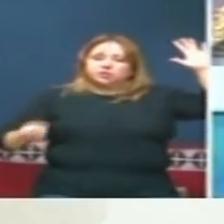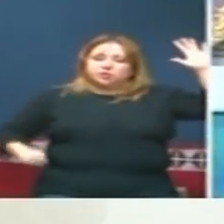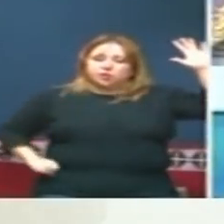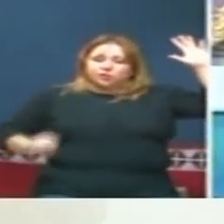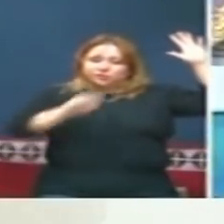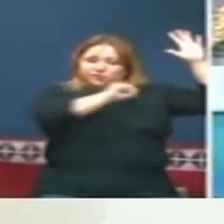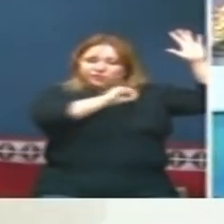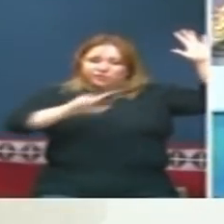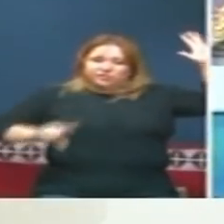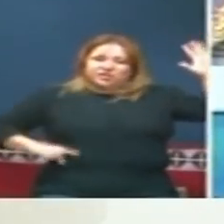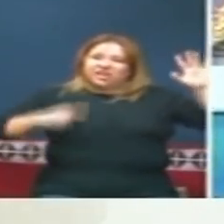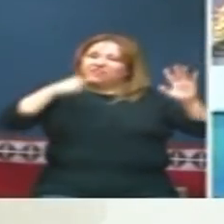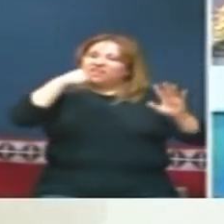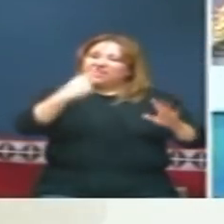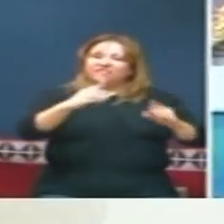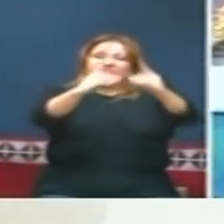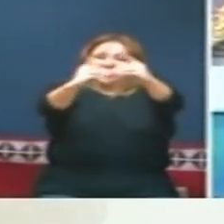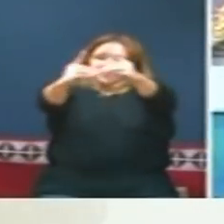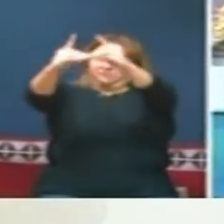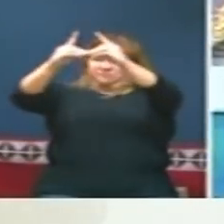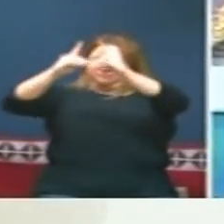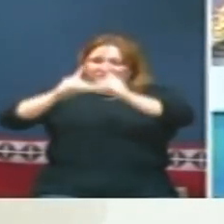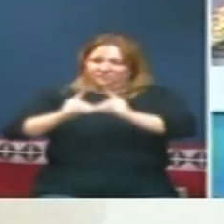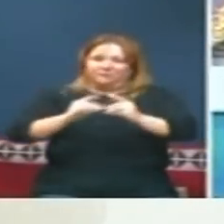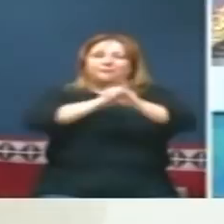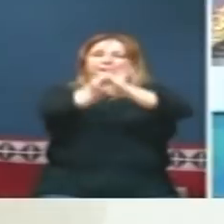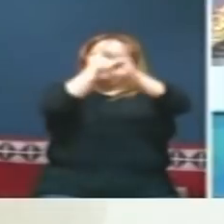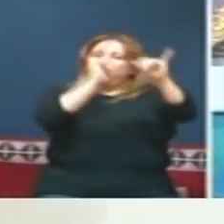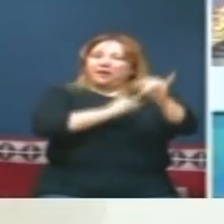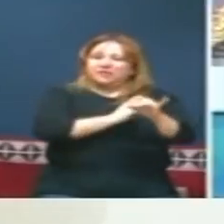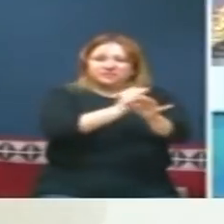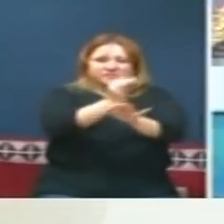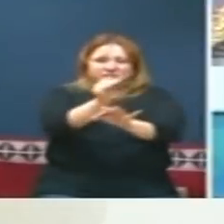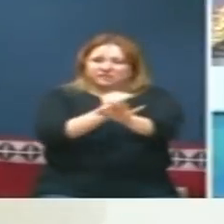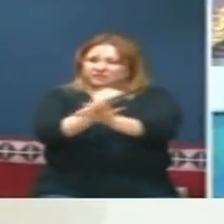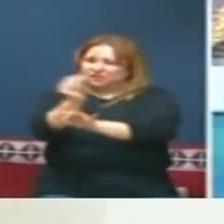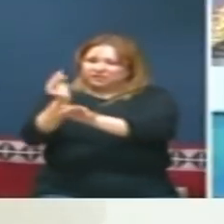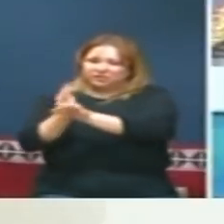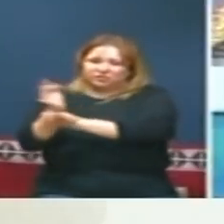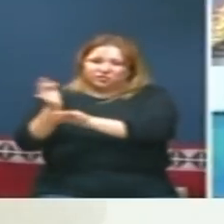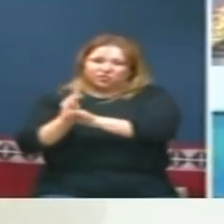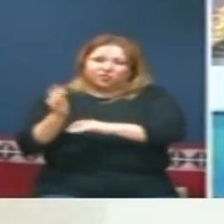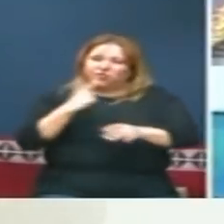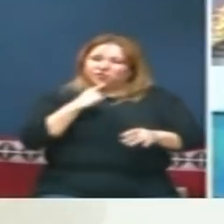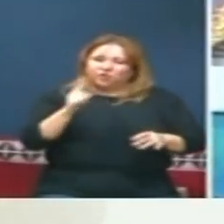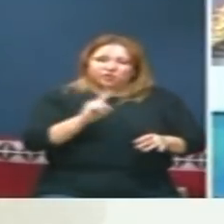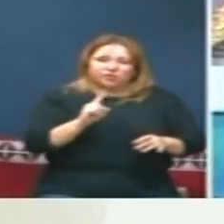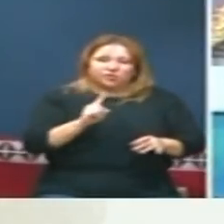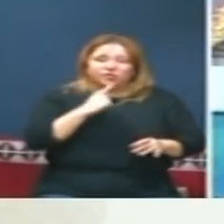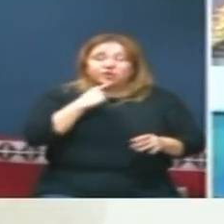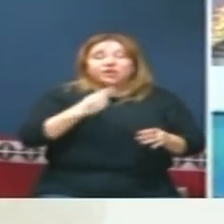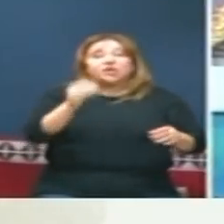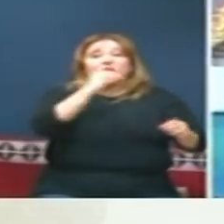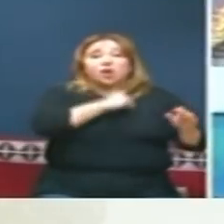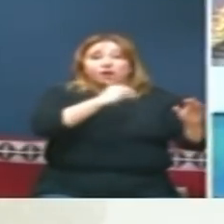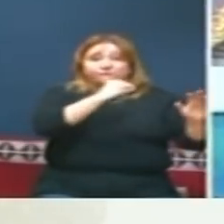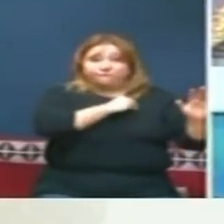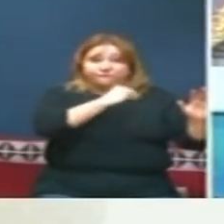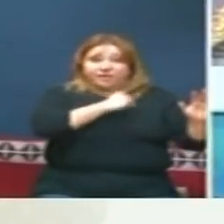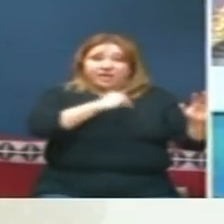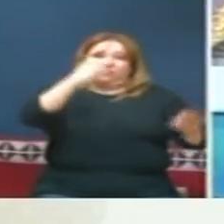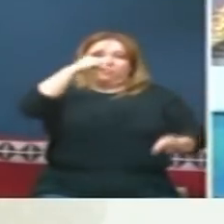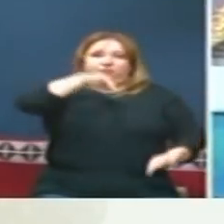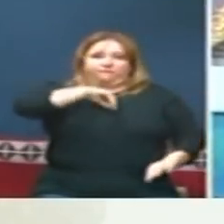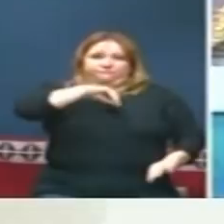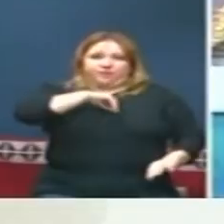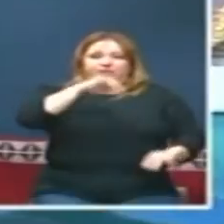Jesucristo, que dijiste a tus apóstoles: la paz les dejo, mi paz les doy. No tengas en cuenta nuestros pecados, sino la fe